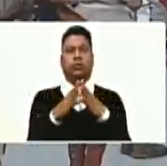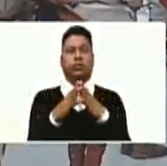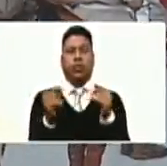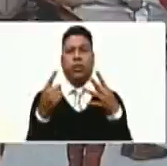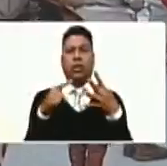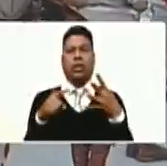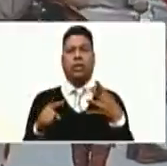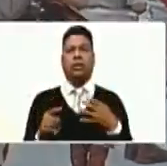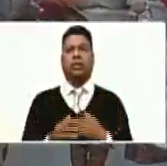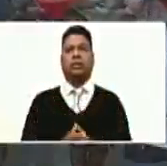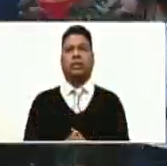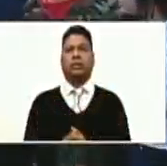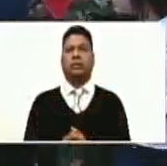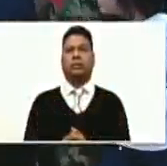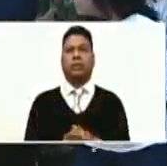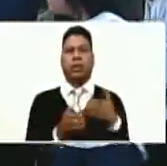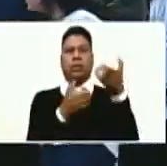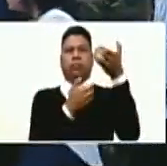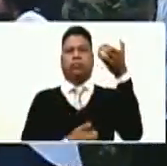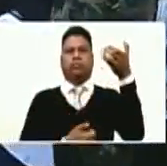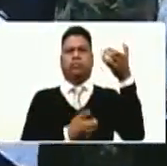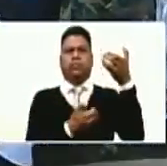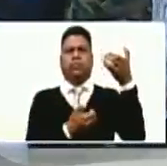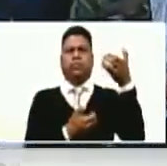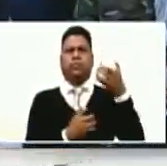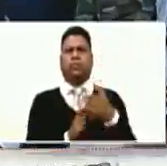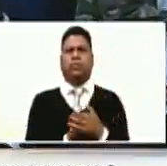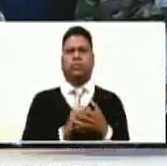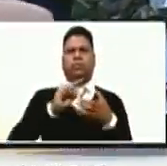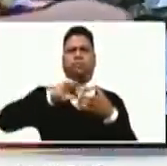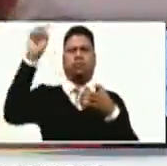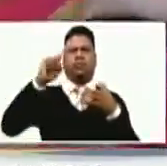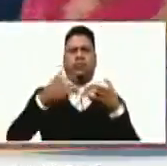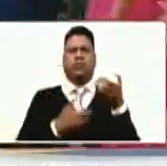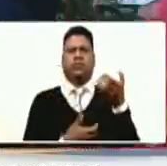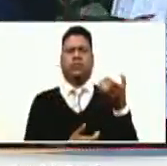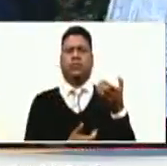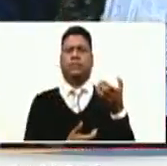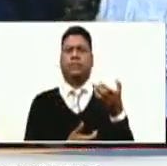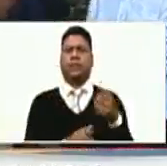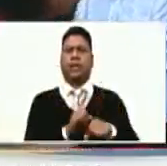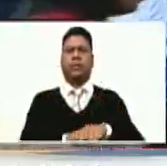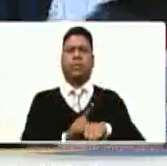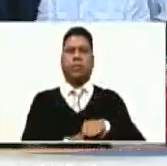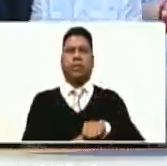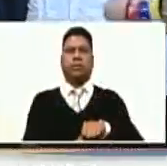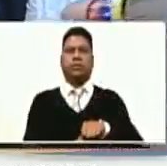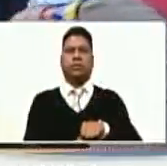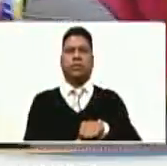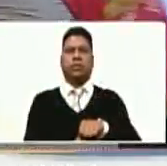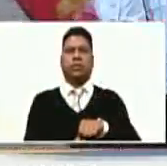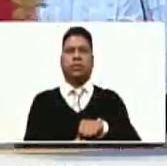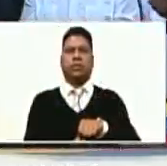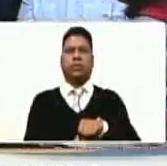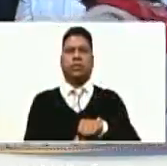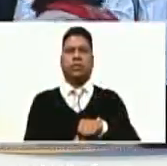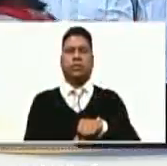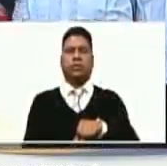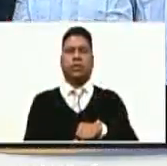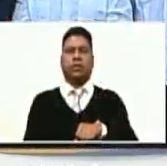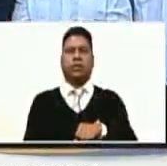el disparo de la salva que recordará el momento instante preciso en el cual Hugo Chávez abandonó su presencia